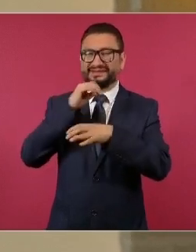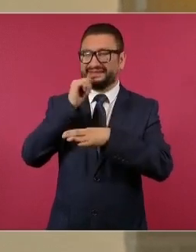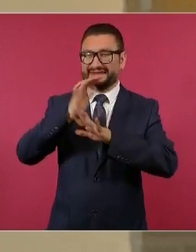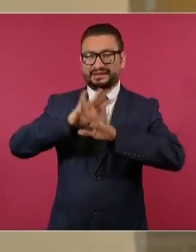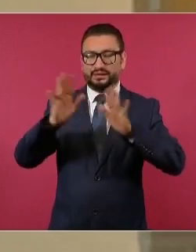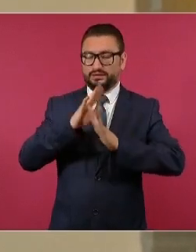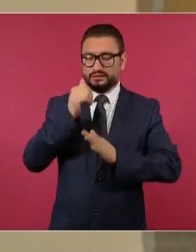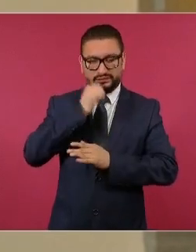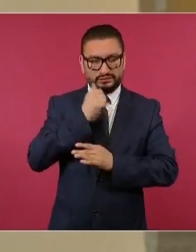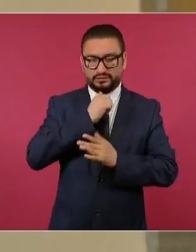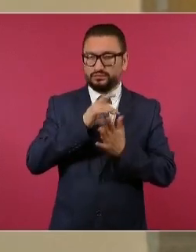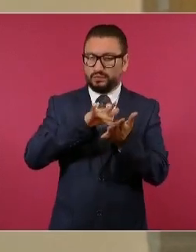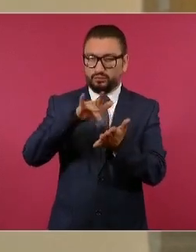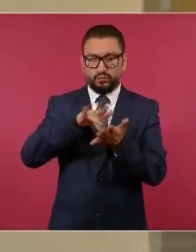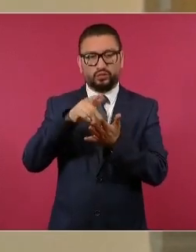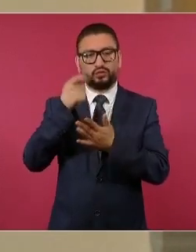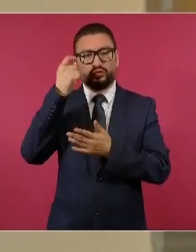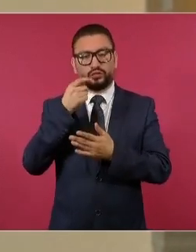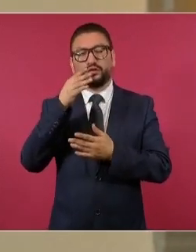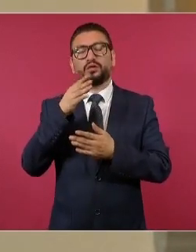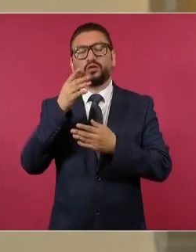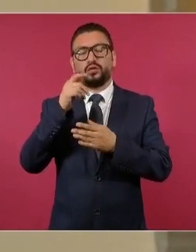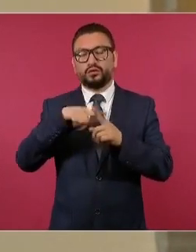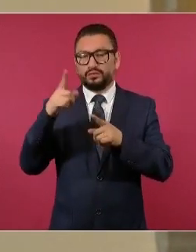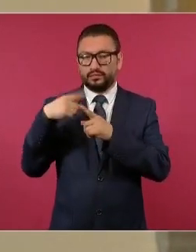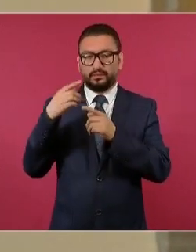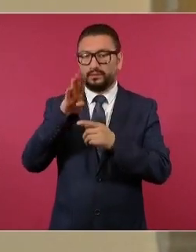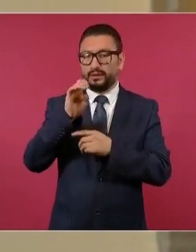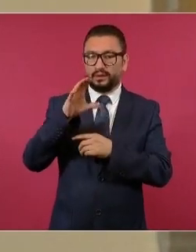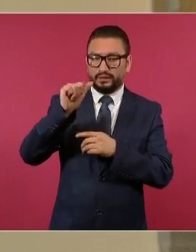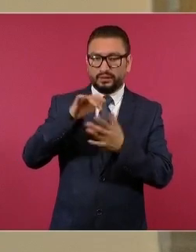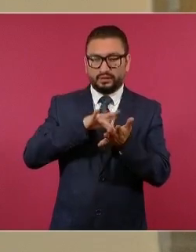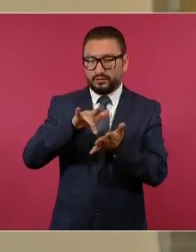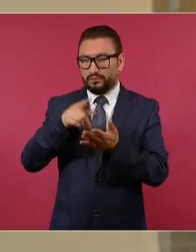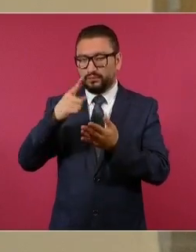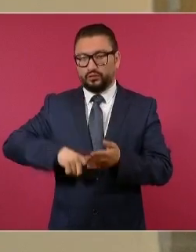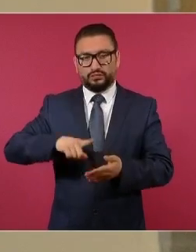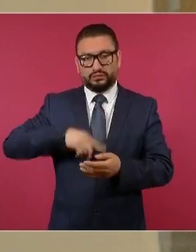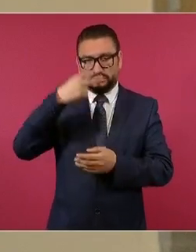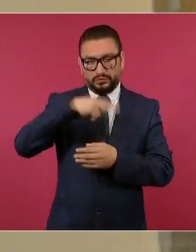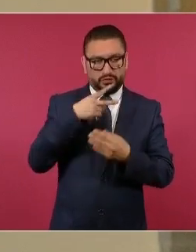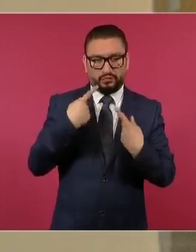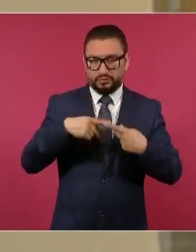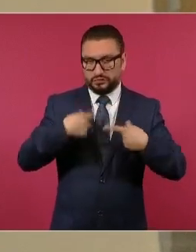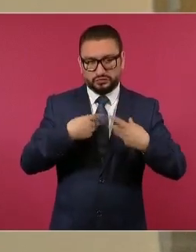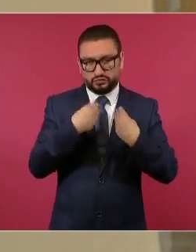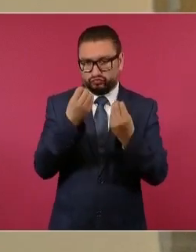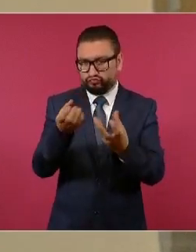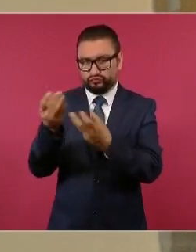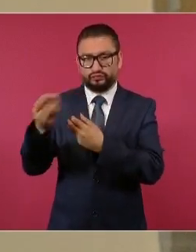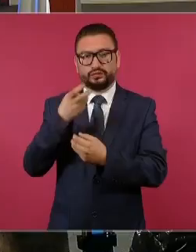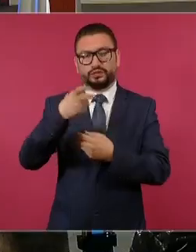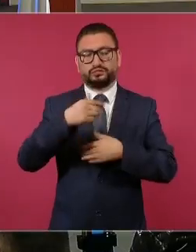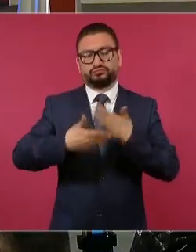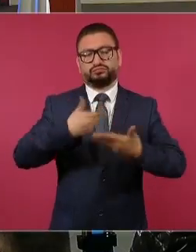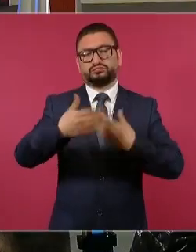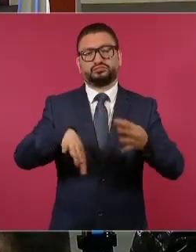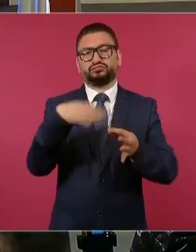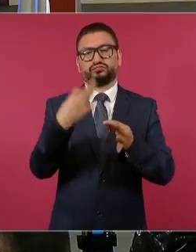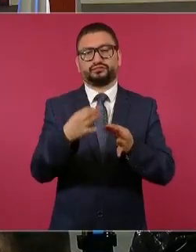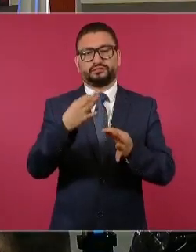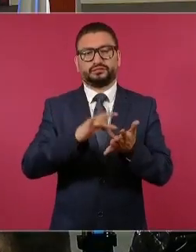apoyos, pensiones y becas de la política social del Gobierno de México. Estamos cumpliendo con la tarea y hemos avanzado. Muchísimas gracias.